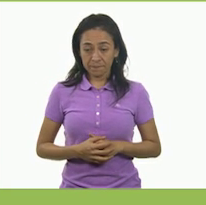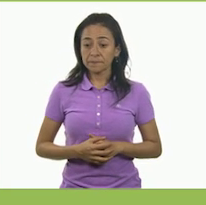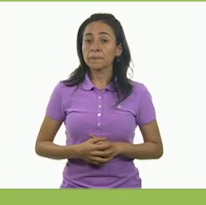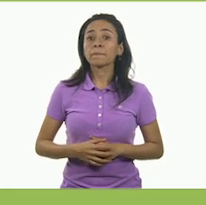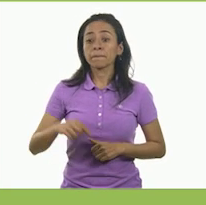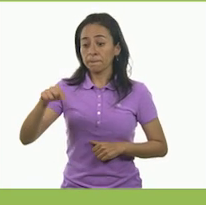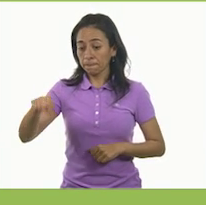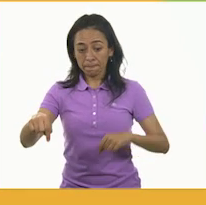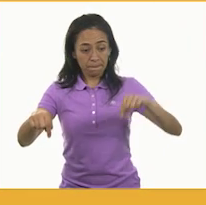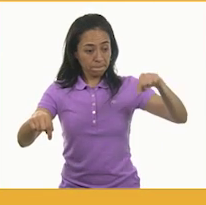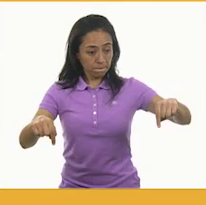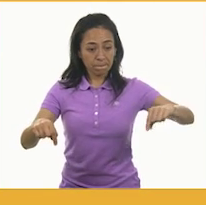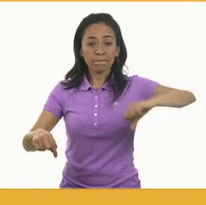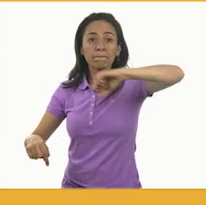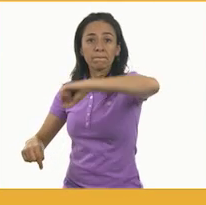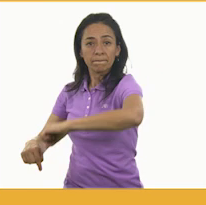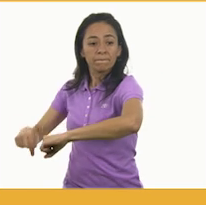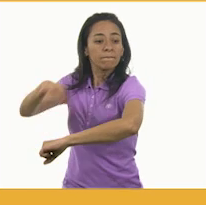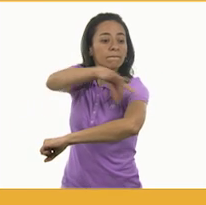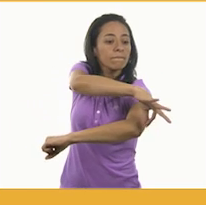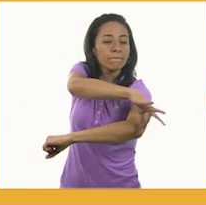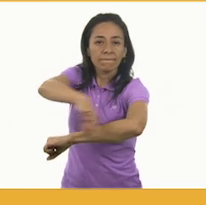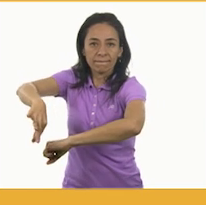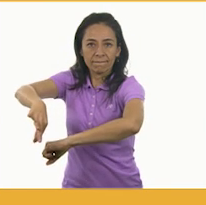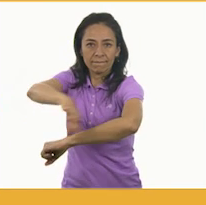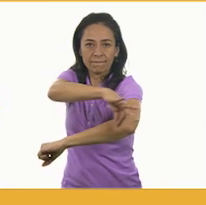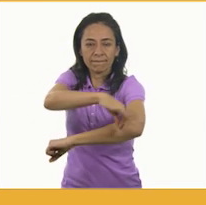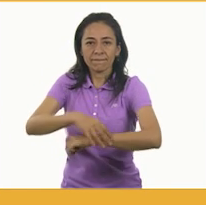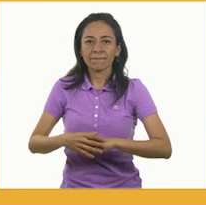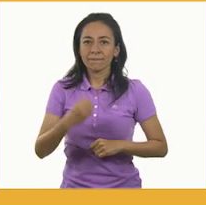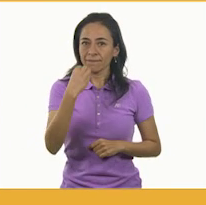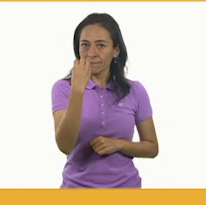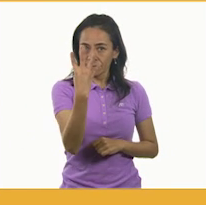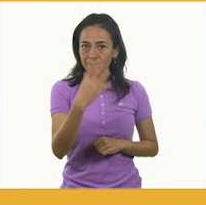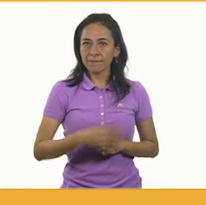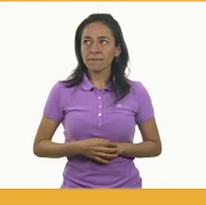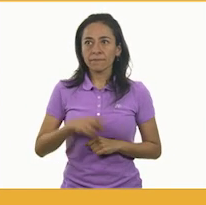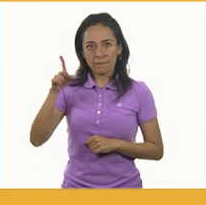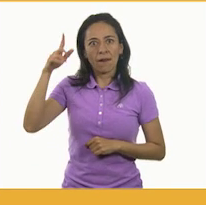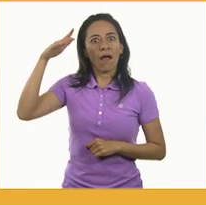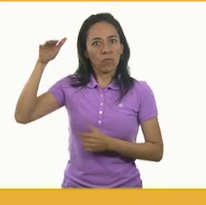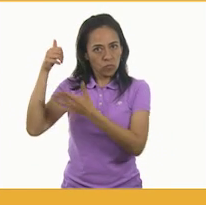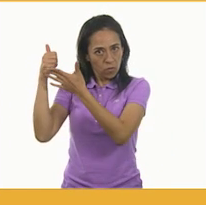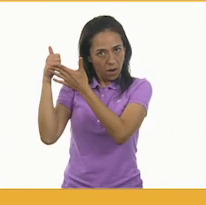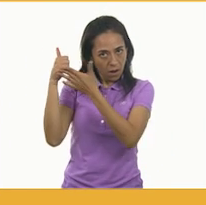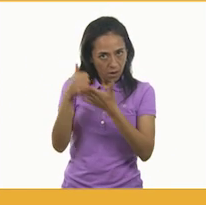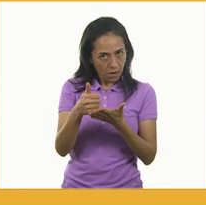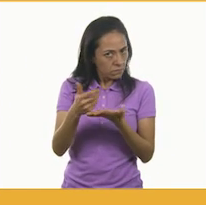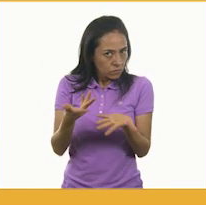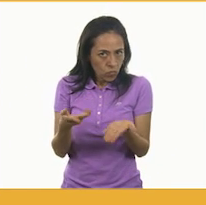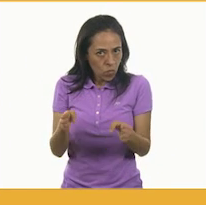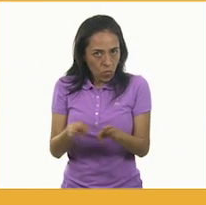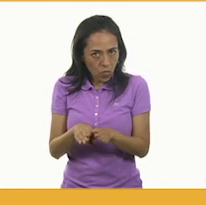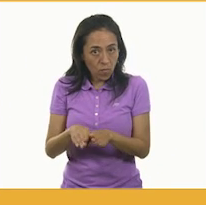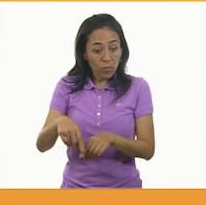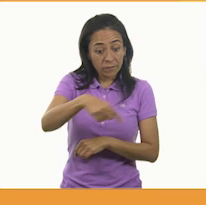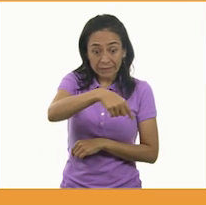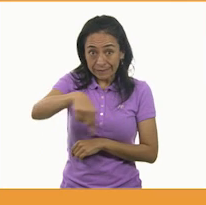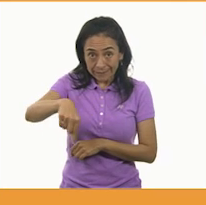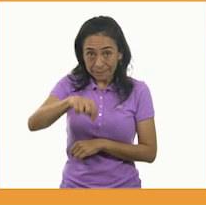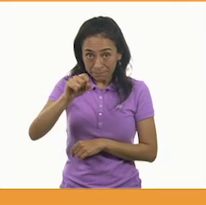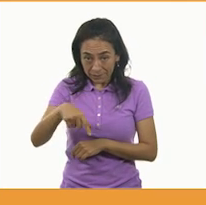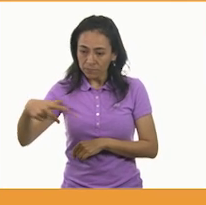horizontal entre los dos puntos. 4. Con ayuda de un adulto, corta sobre la línea horizontal que